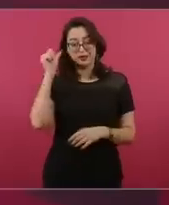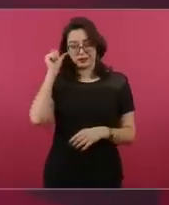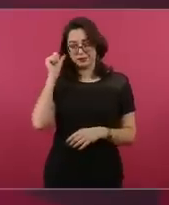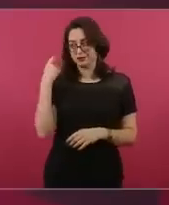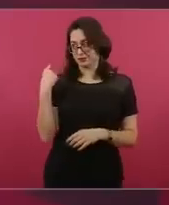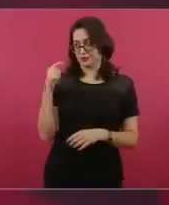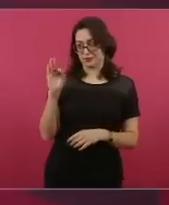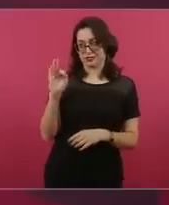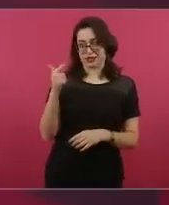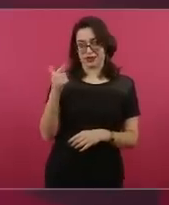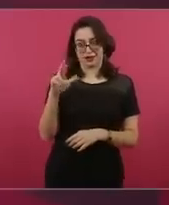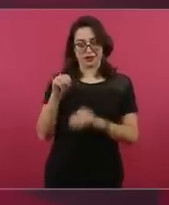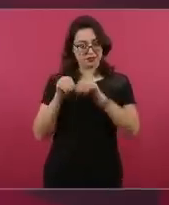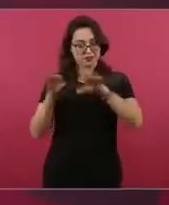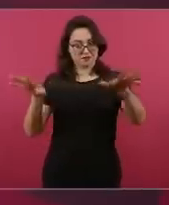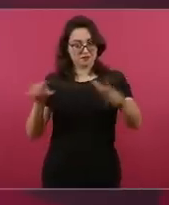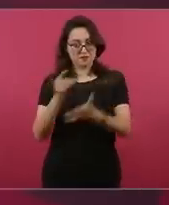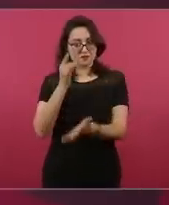Entonces,